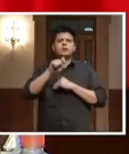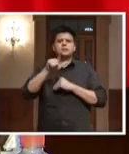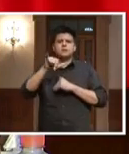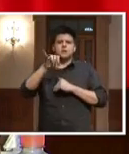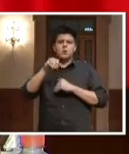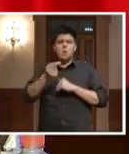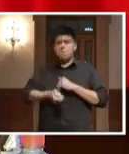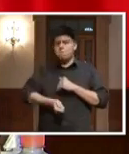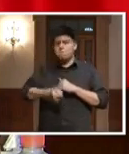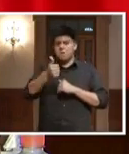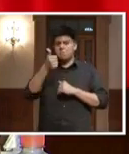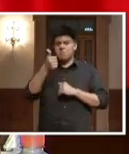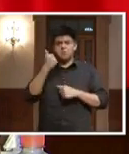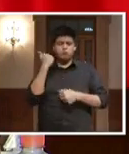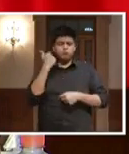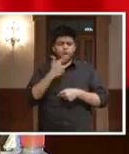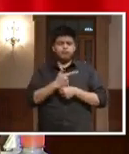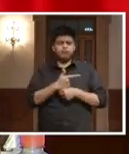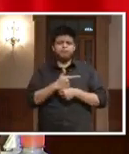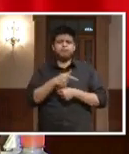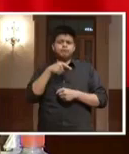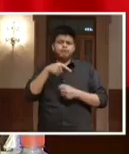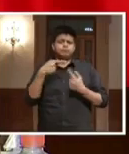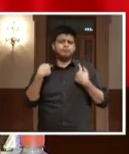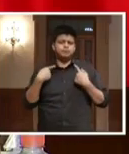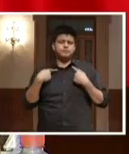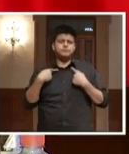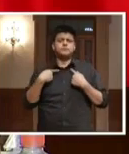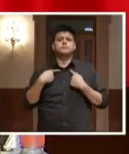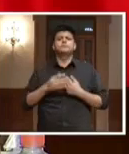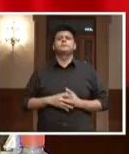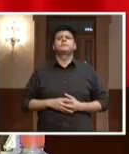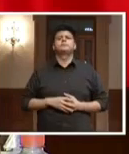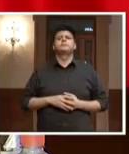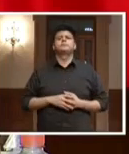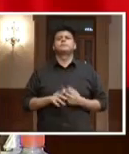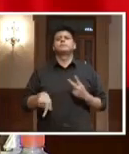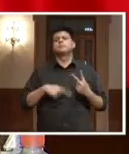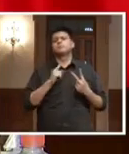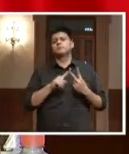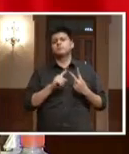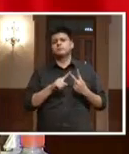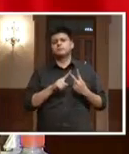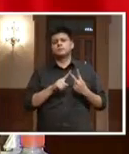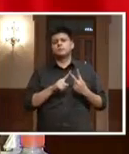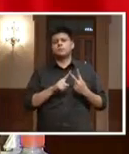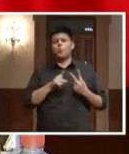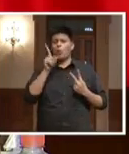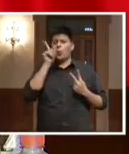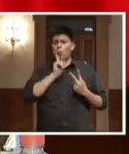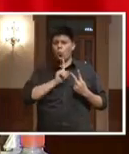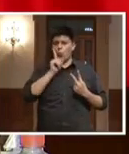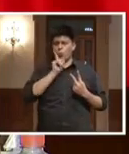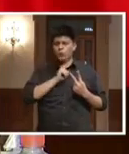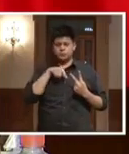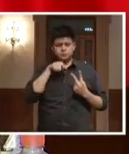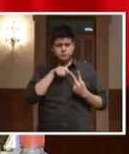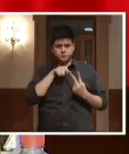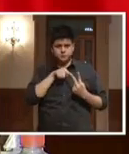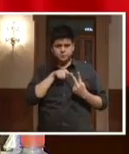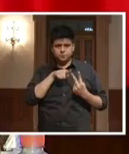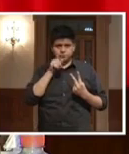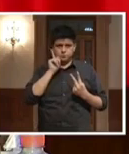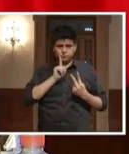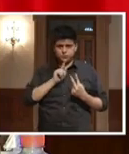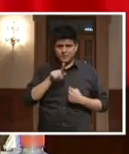asilo que se detectó. La siguiente defunción es una paciente femenina